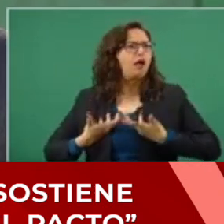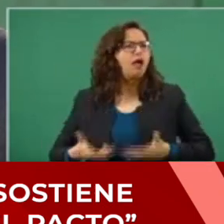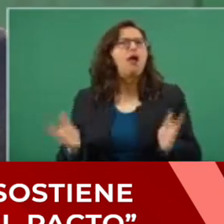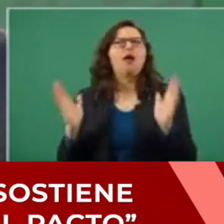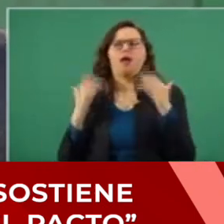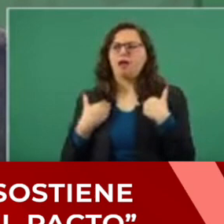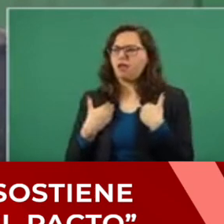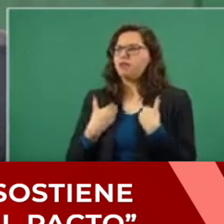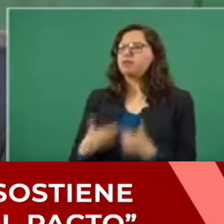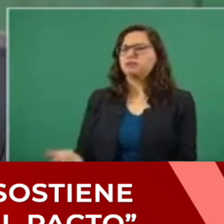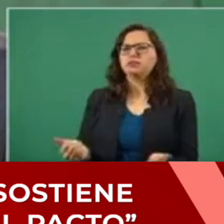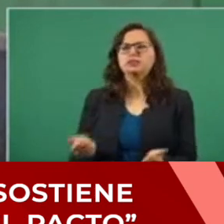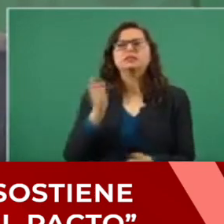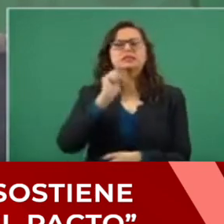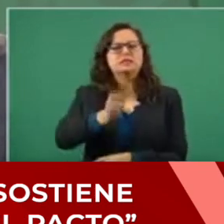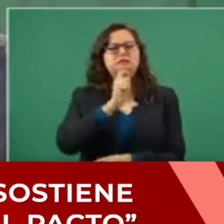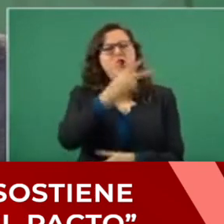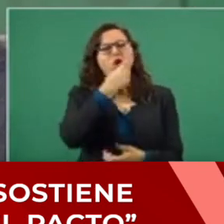Pero yo,